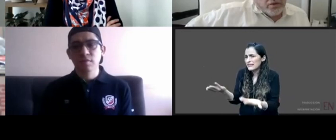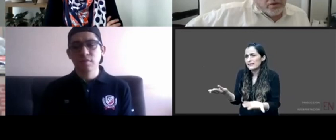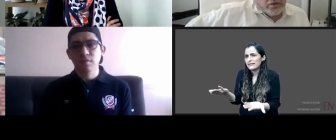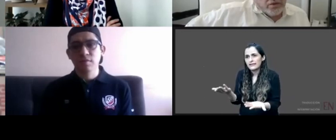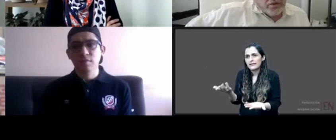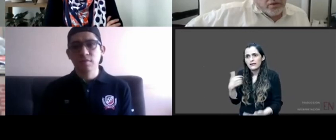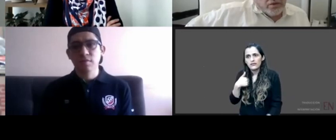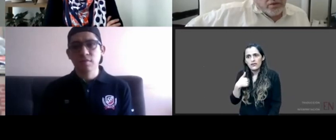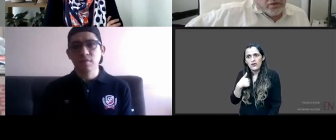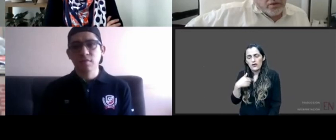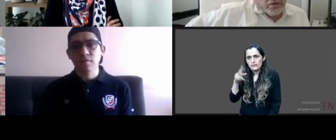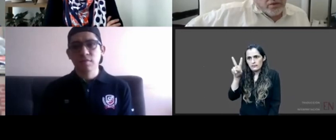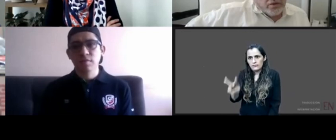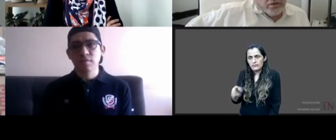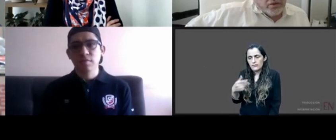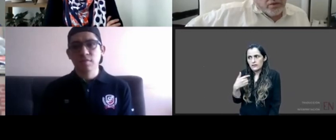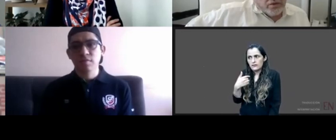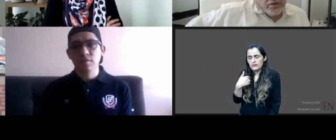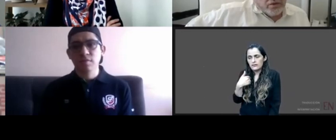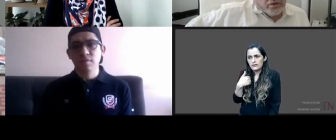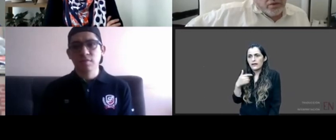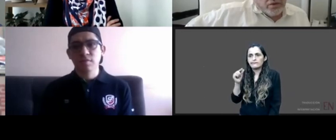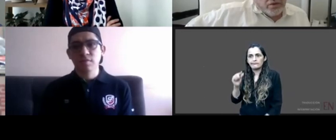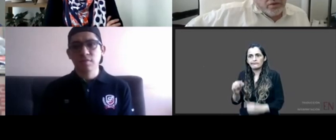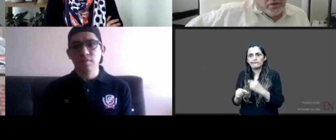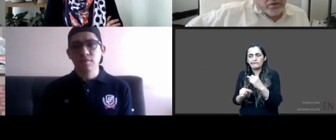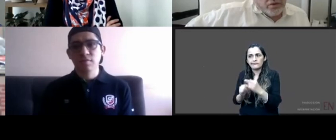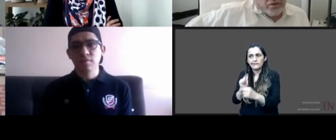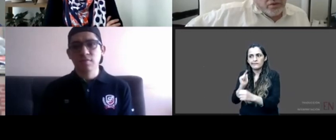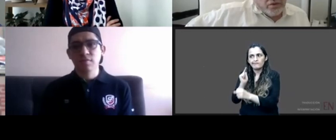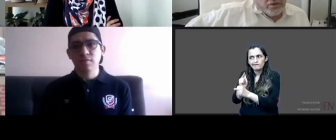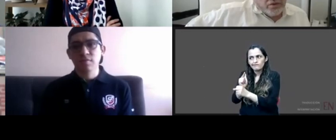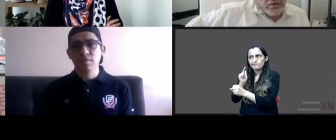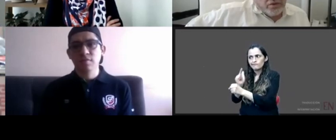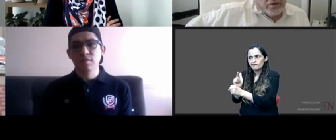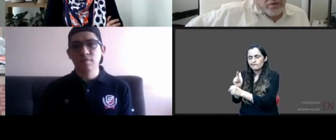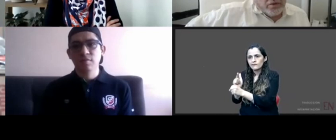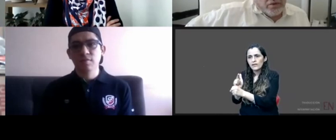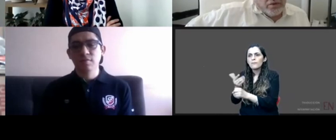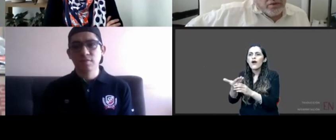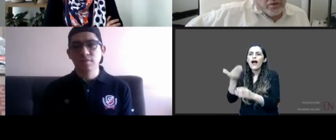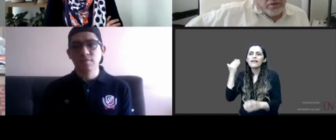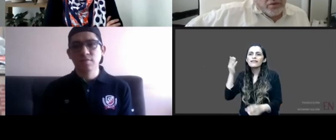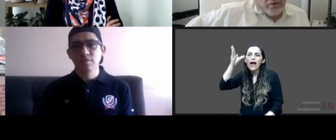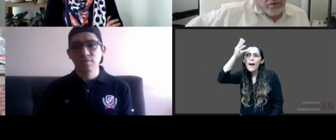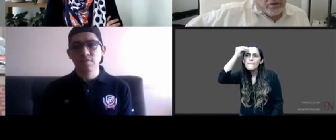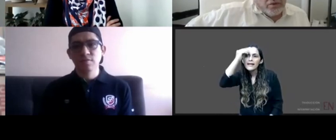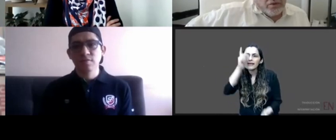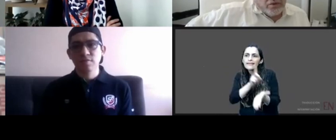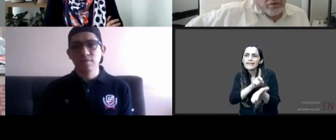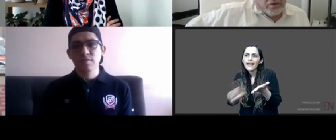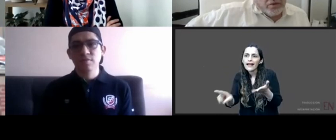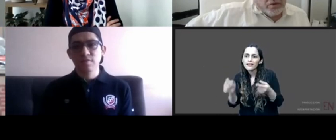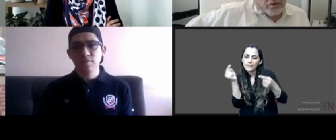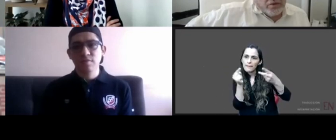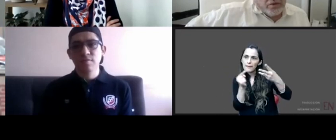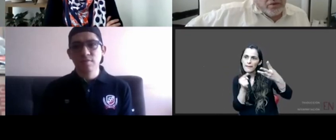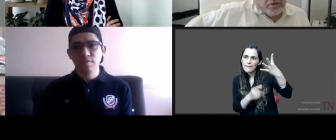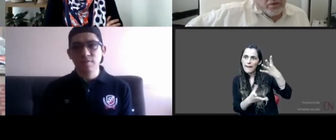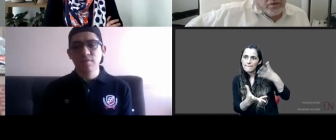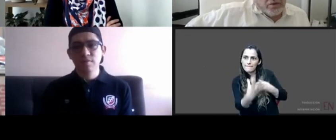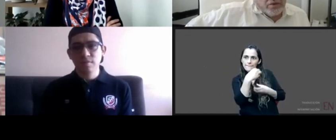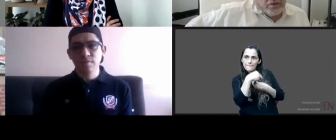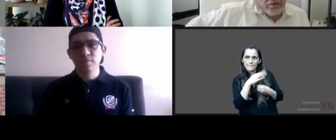yo ya voy entendiendo pues cuáles son nuestros derechos, cuándo se nos violan nuestros derechos, pues sí me